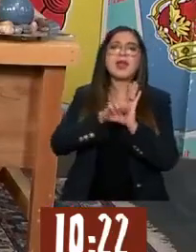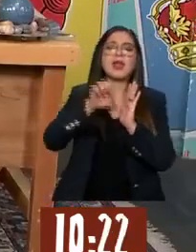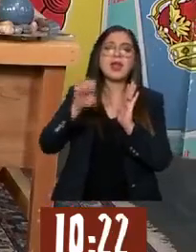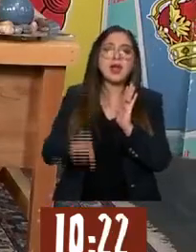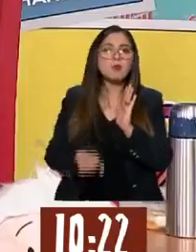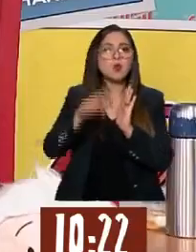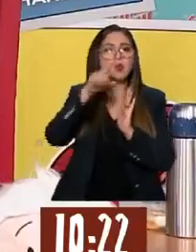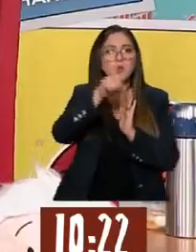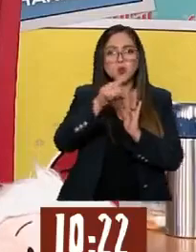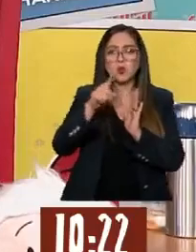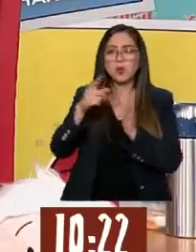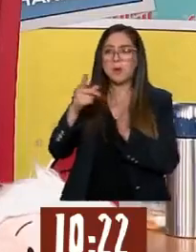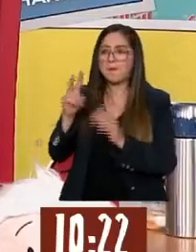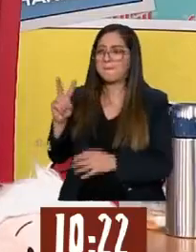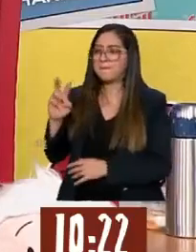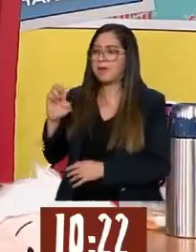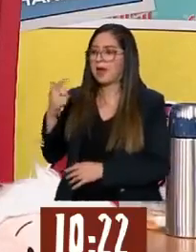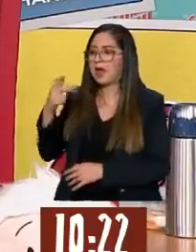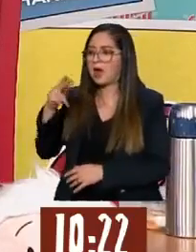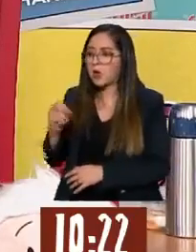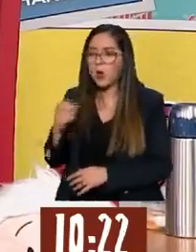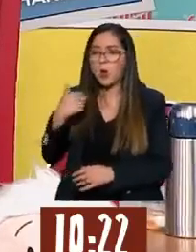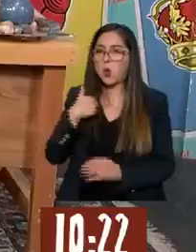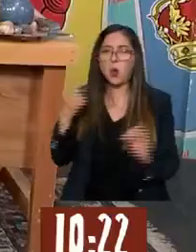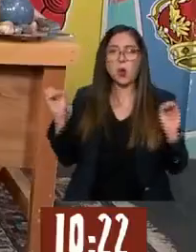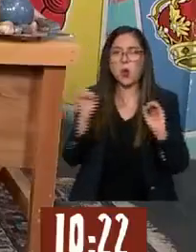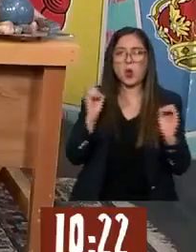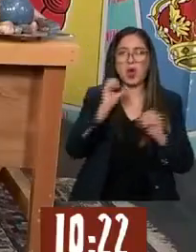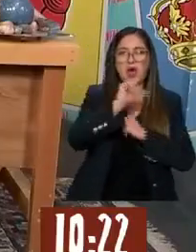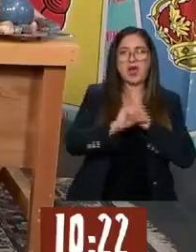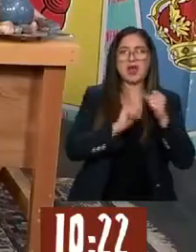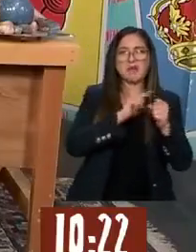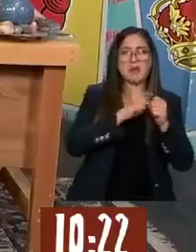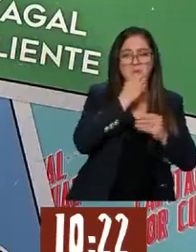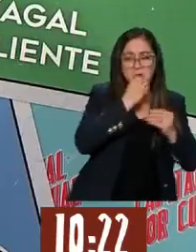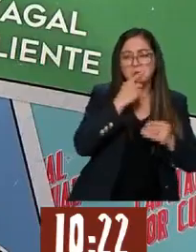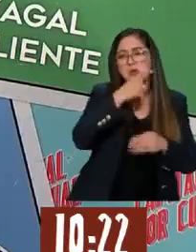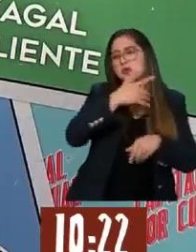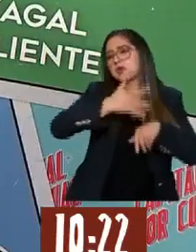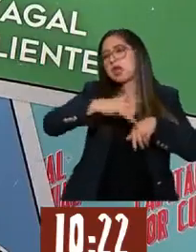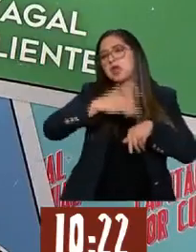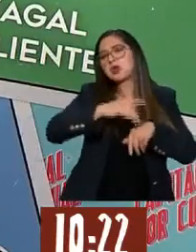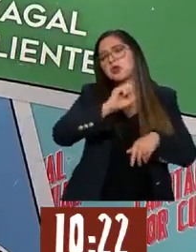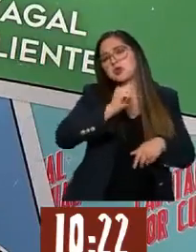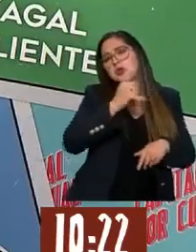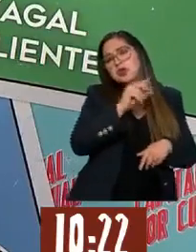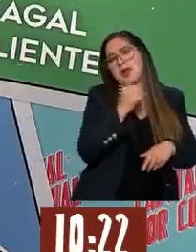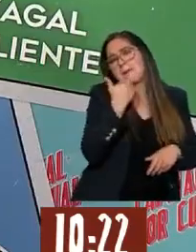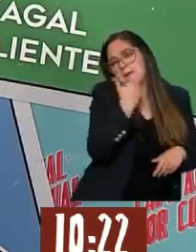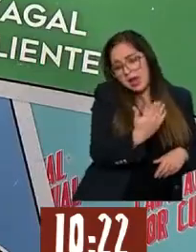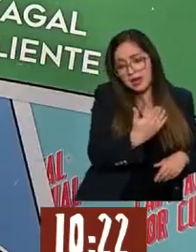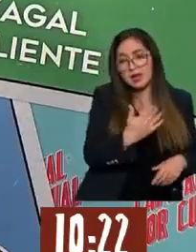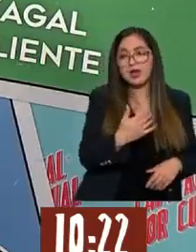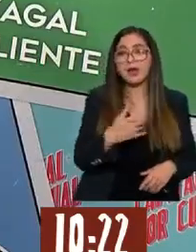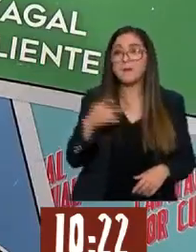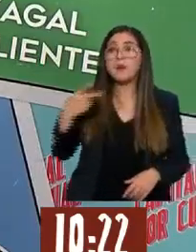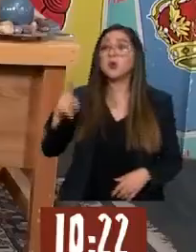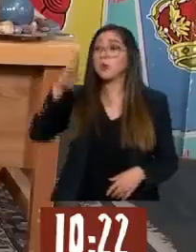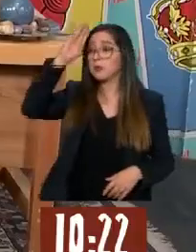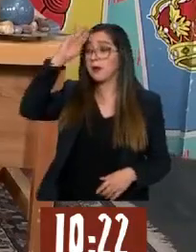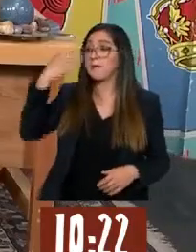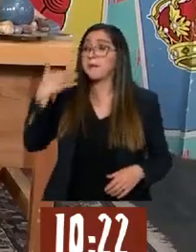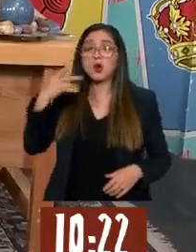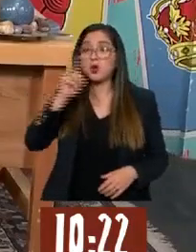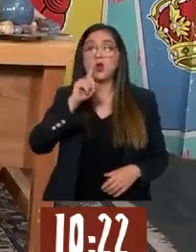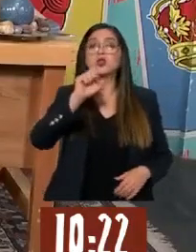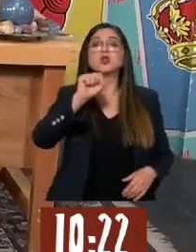que estás comprando un queso hecho de algo. Sí, pero no tanto, porque ese mismo queso sí tendrá, yo me imagino, quiero pensar, Rafita,